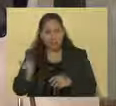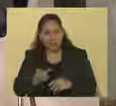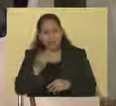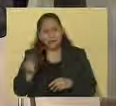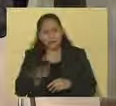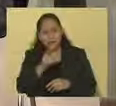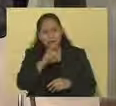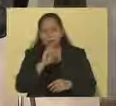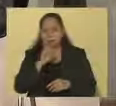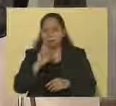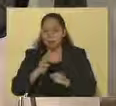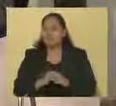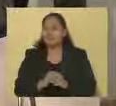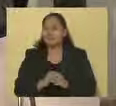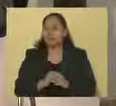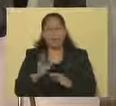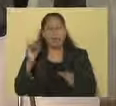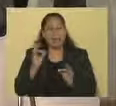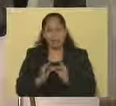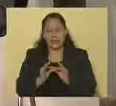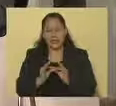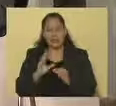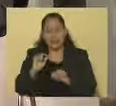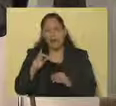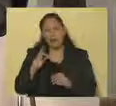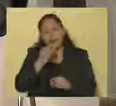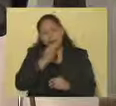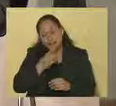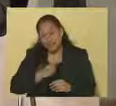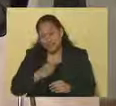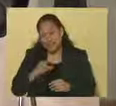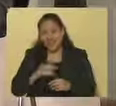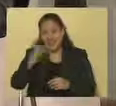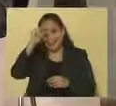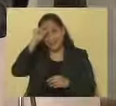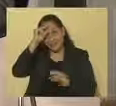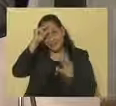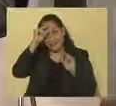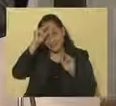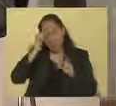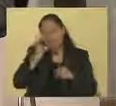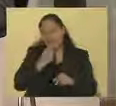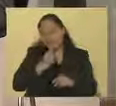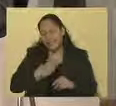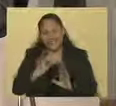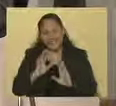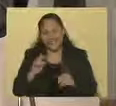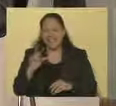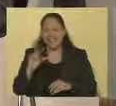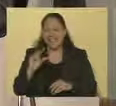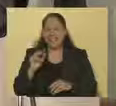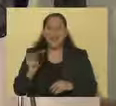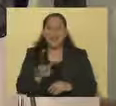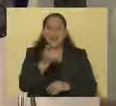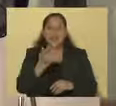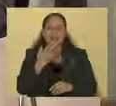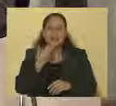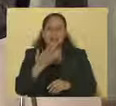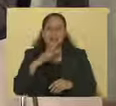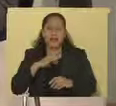y respuestas. Sí, ya no lista, pero ya resignada. Pero están bueno. Buenas, vienen buenas preguntas. Sí,